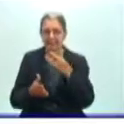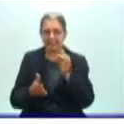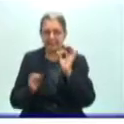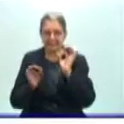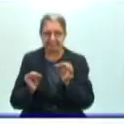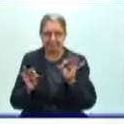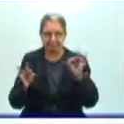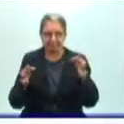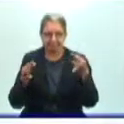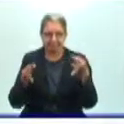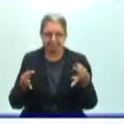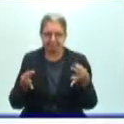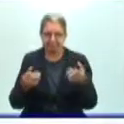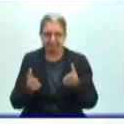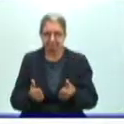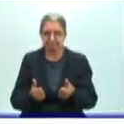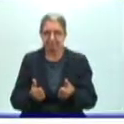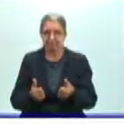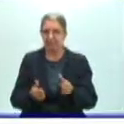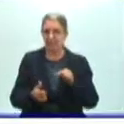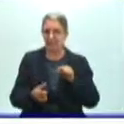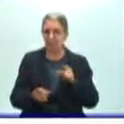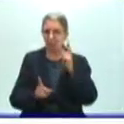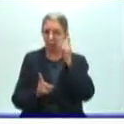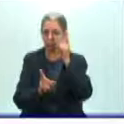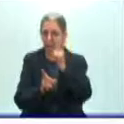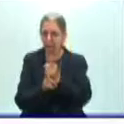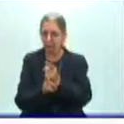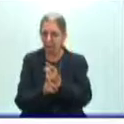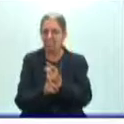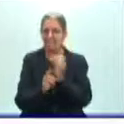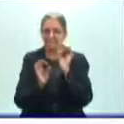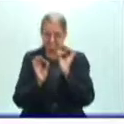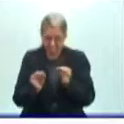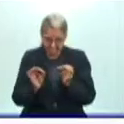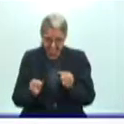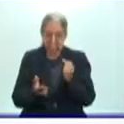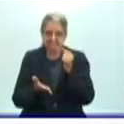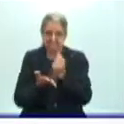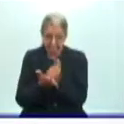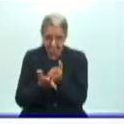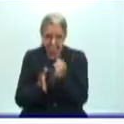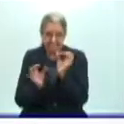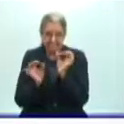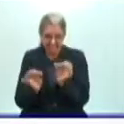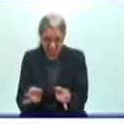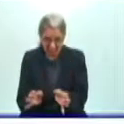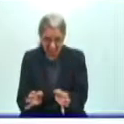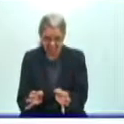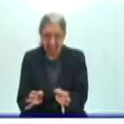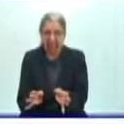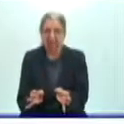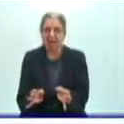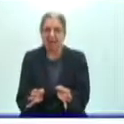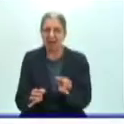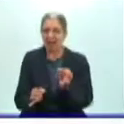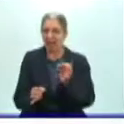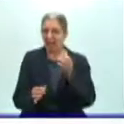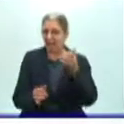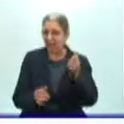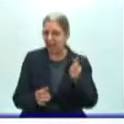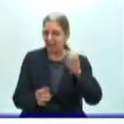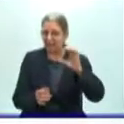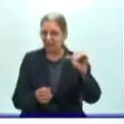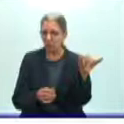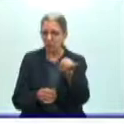final. Llegar a encontrar que efectivamente estos arcos son iguales. Te daré